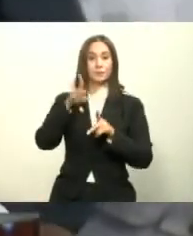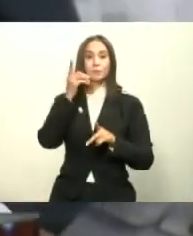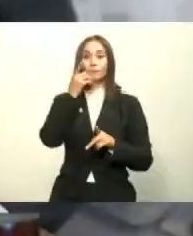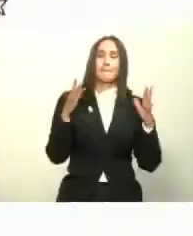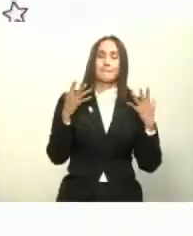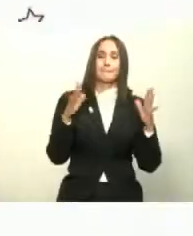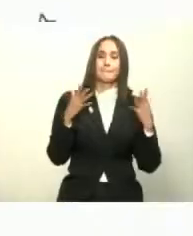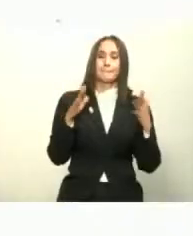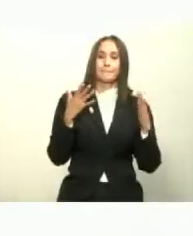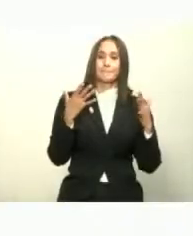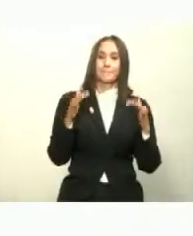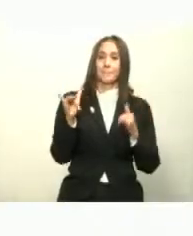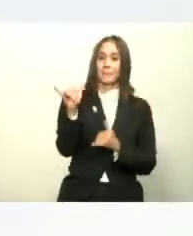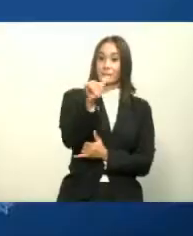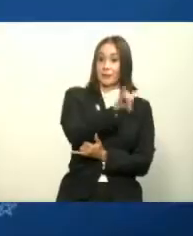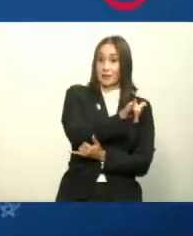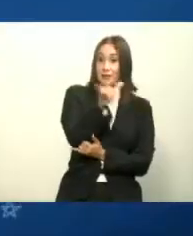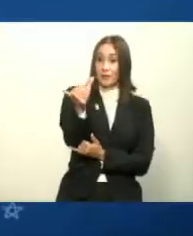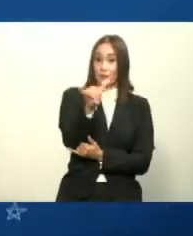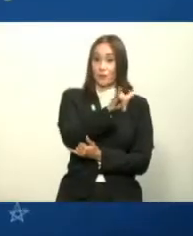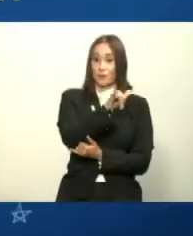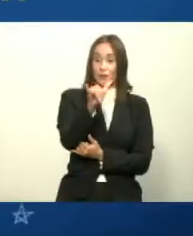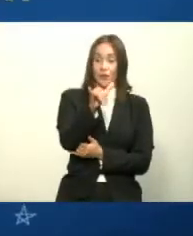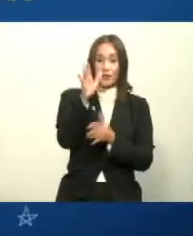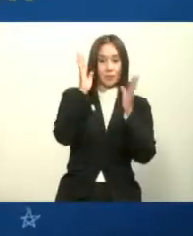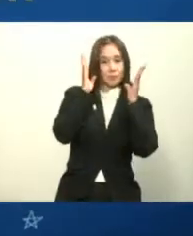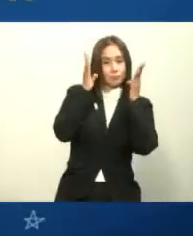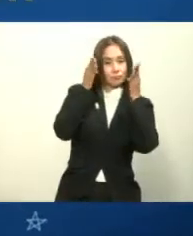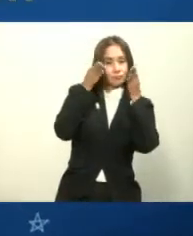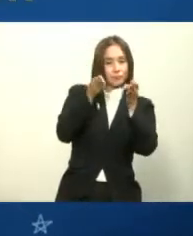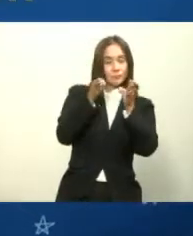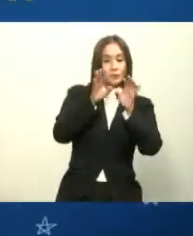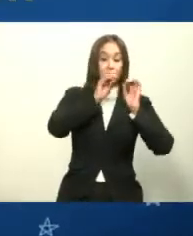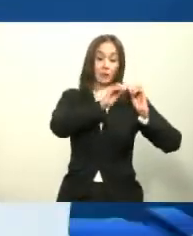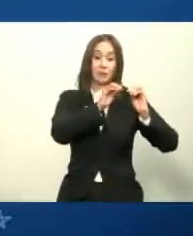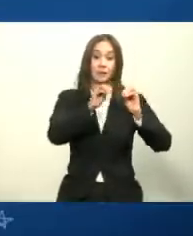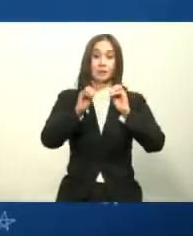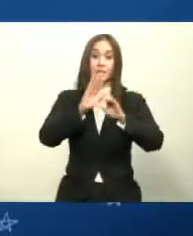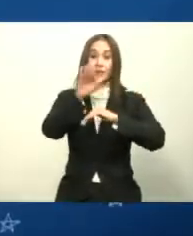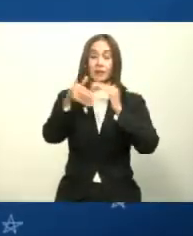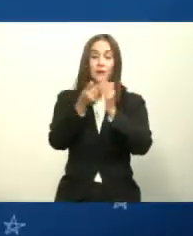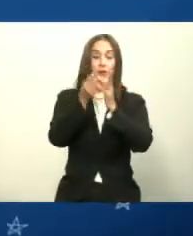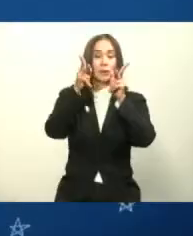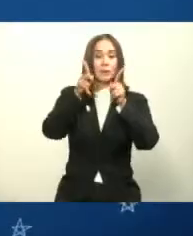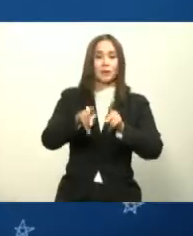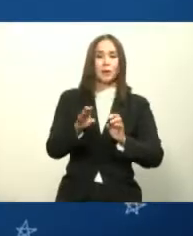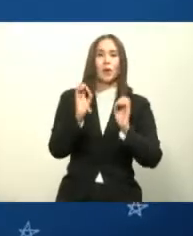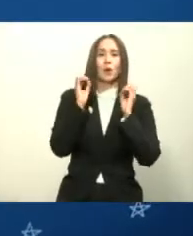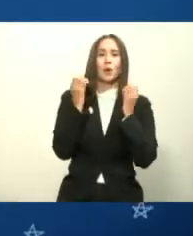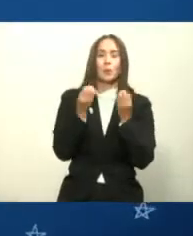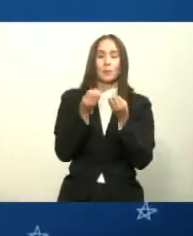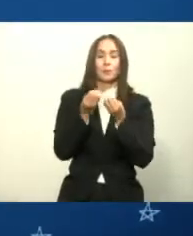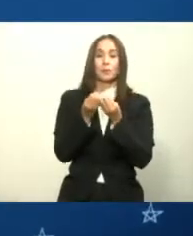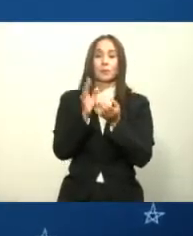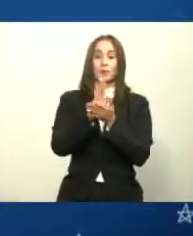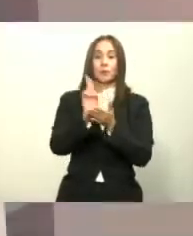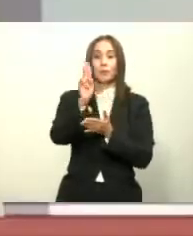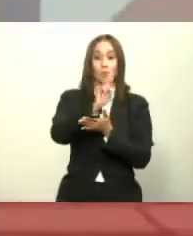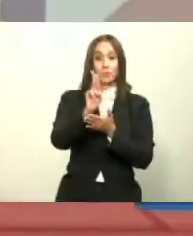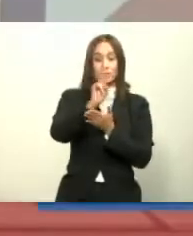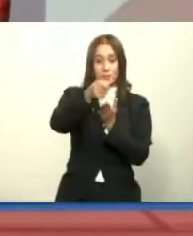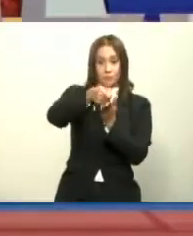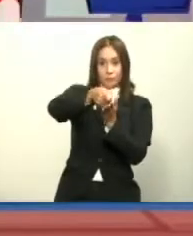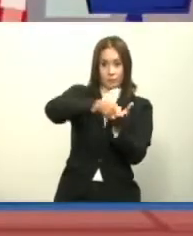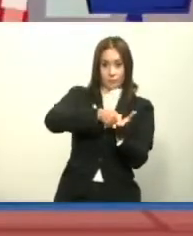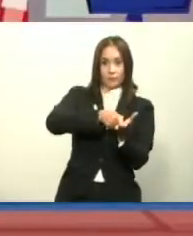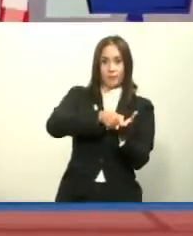destino. Dentro de las distribuciones hechas por el Ministerio de Interior y Policía figuran Julia Druyart, gobernadora de Santo